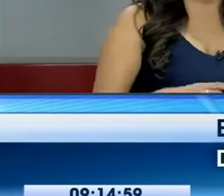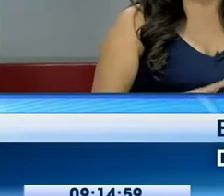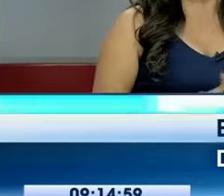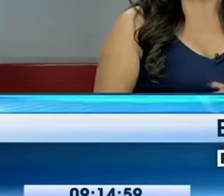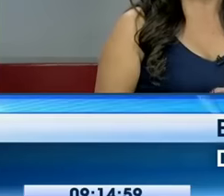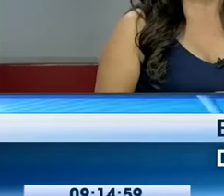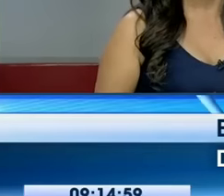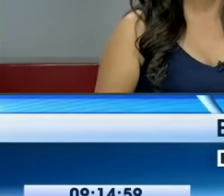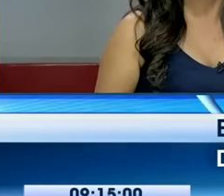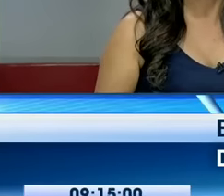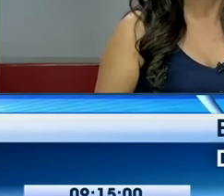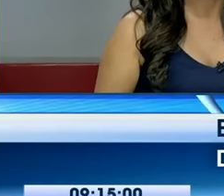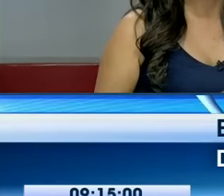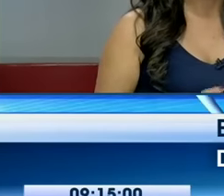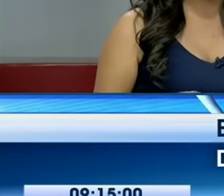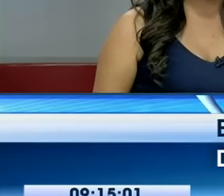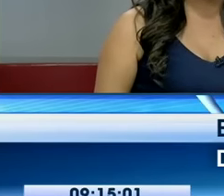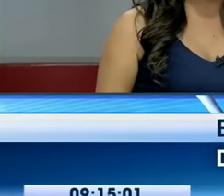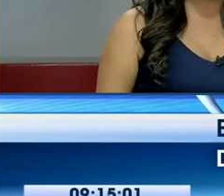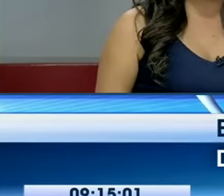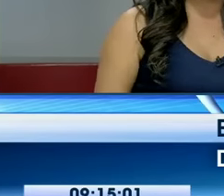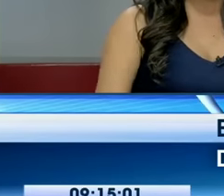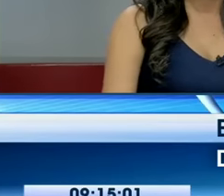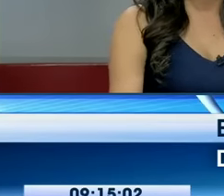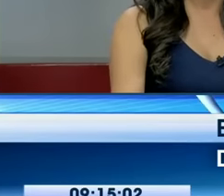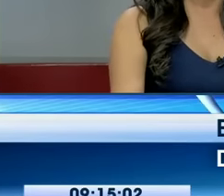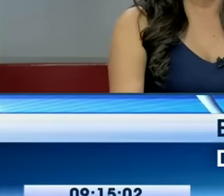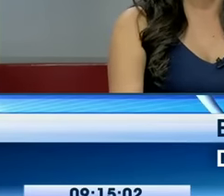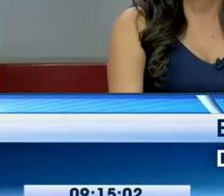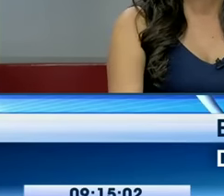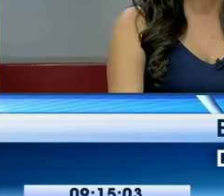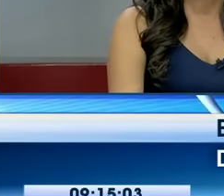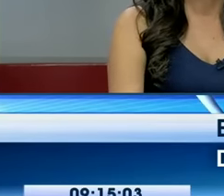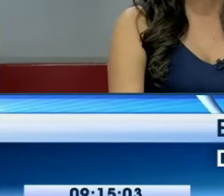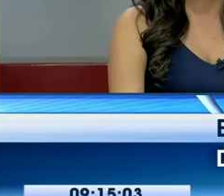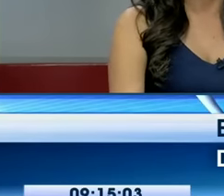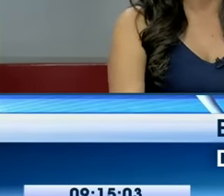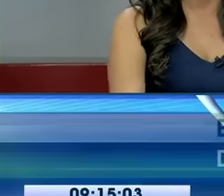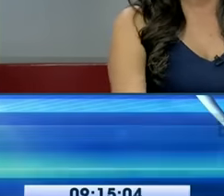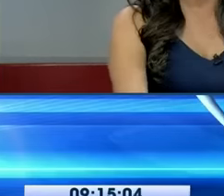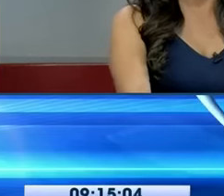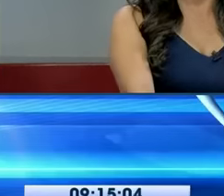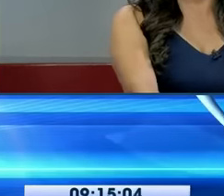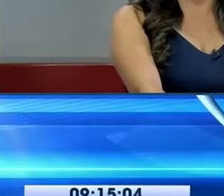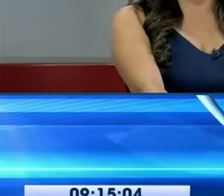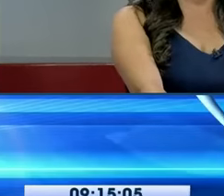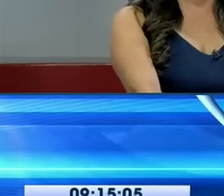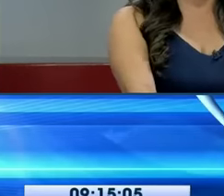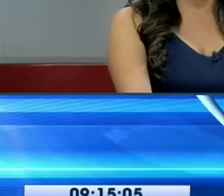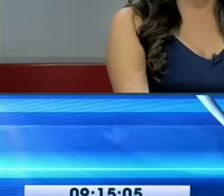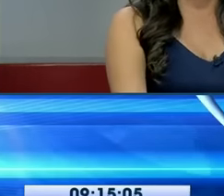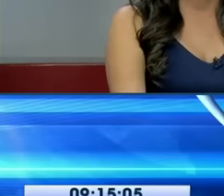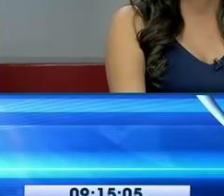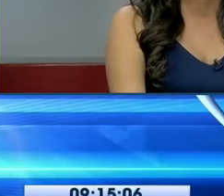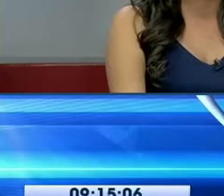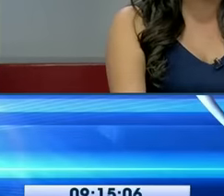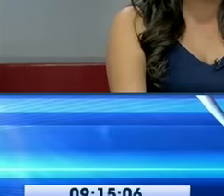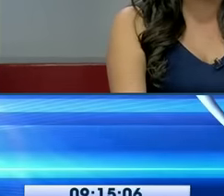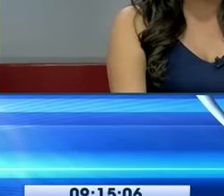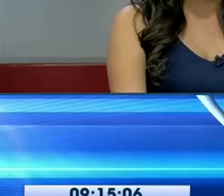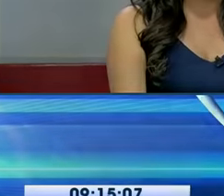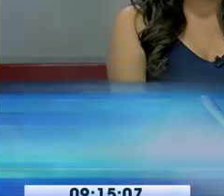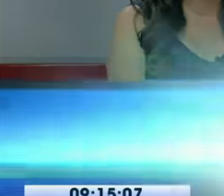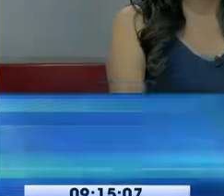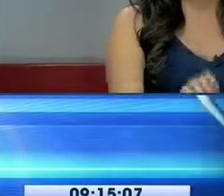televidentes, envíen sus denuncias si ustedes quieren que alguna así autoridad es. Vaya a algún otro mercado, por favor, a los números de WhatsApp, si nuestro productor pone en las